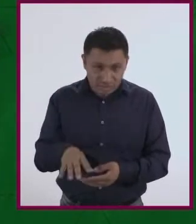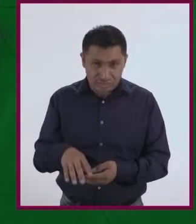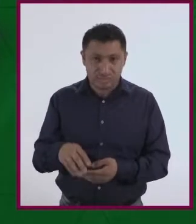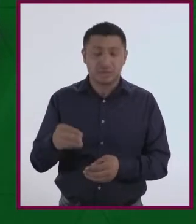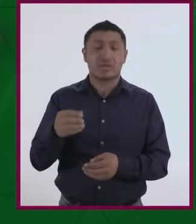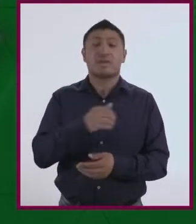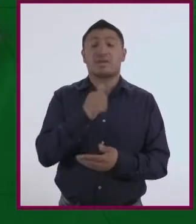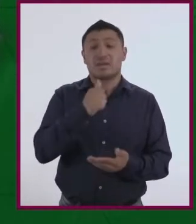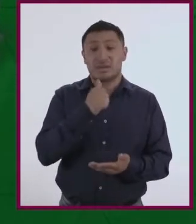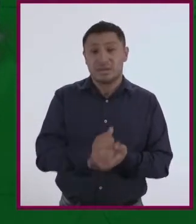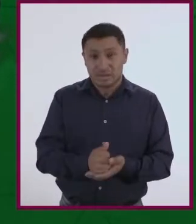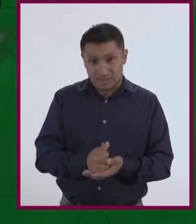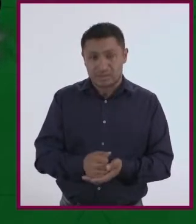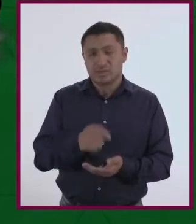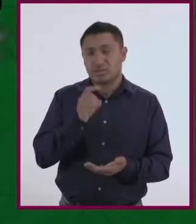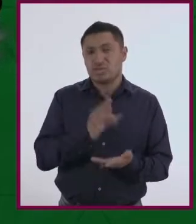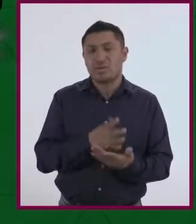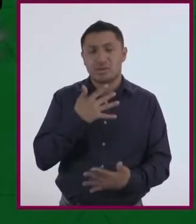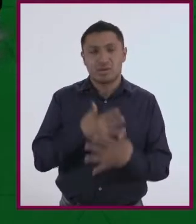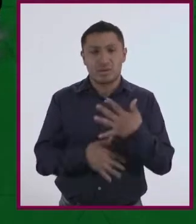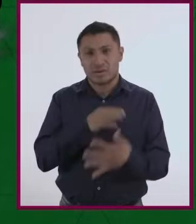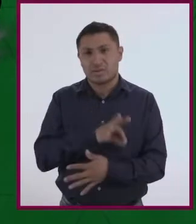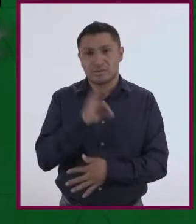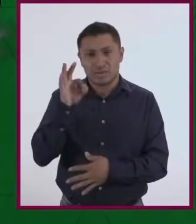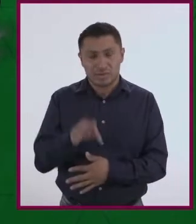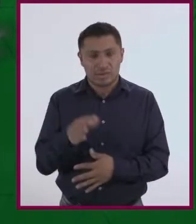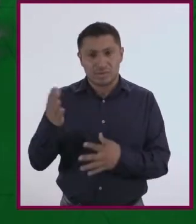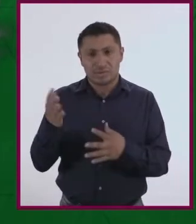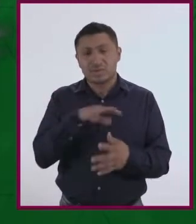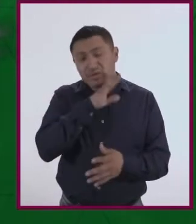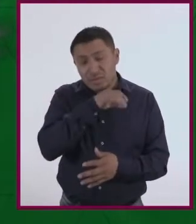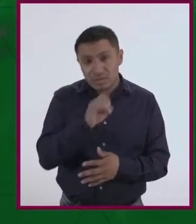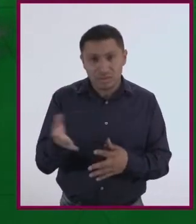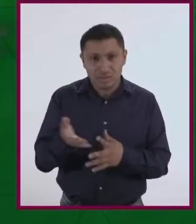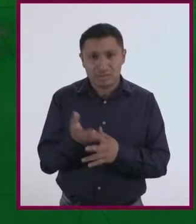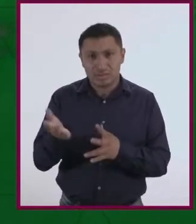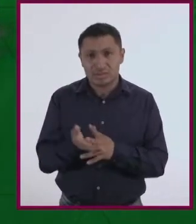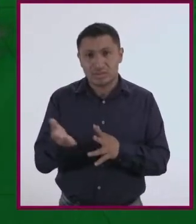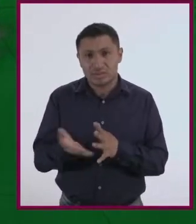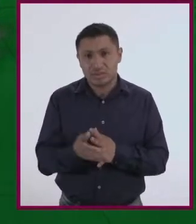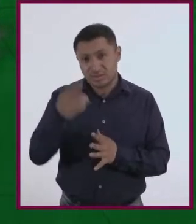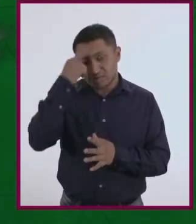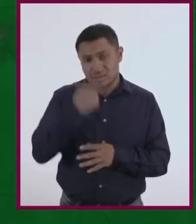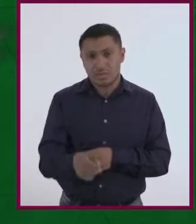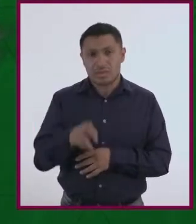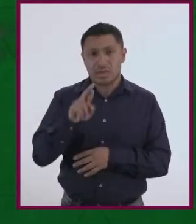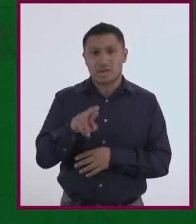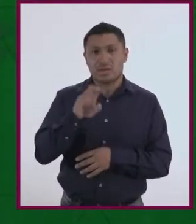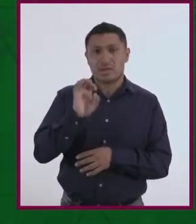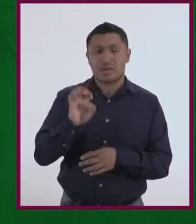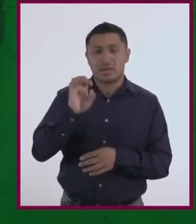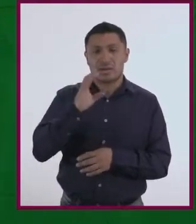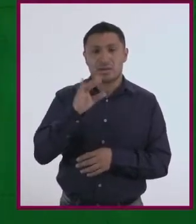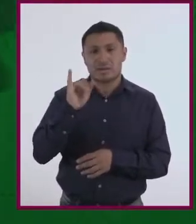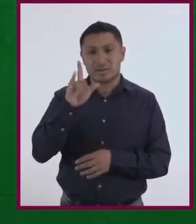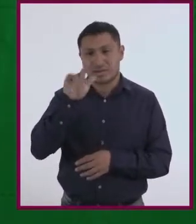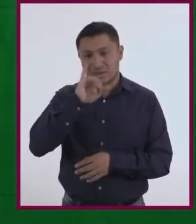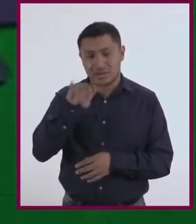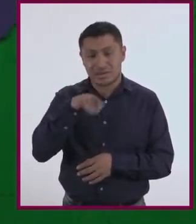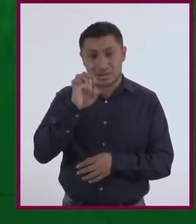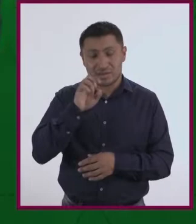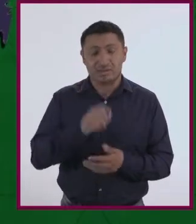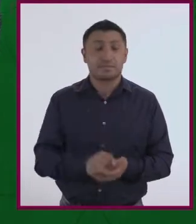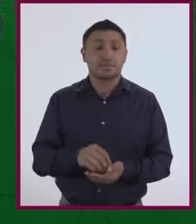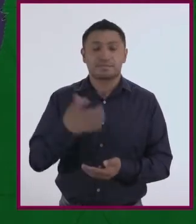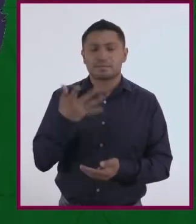urbanos. Solo el 15% de la basura es separada para su reciclaje, según la Agencia de Gestión Urbana.